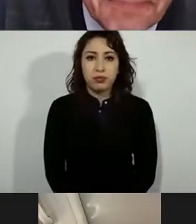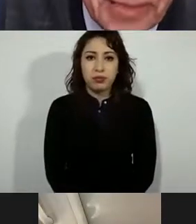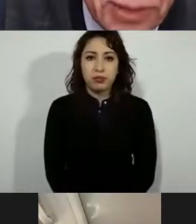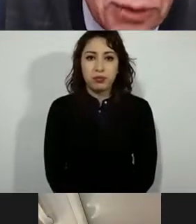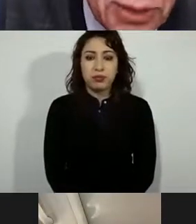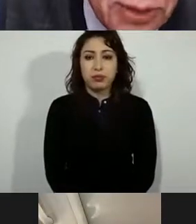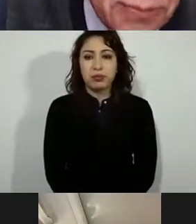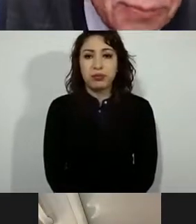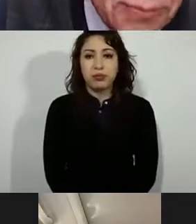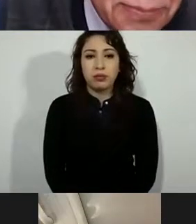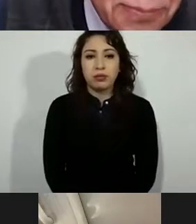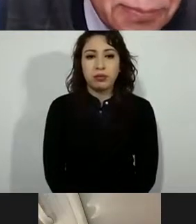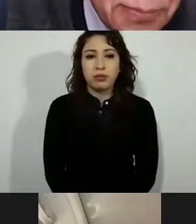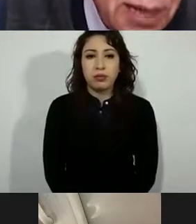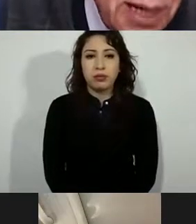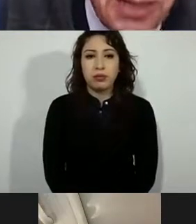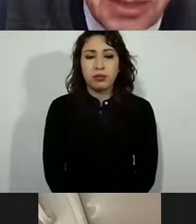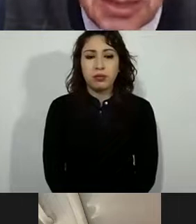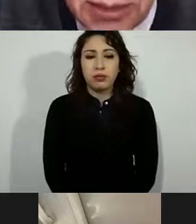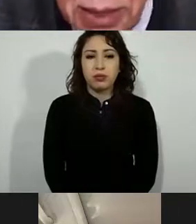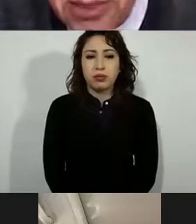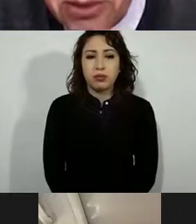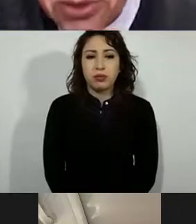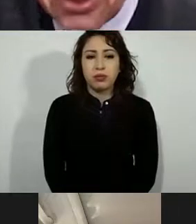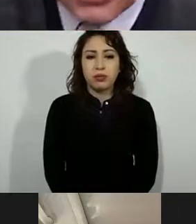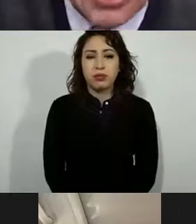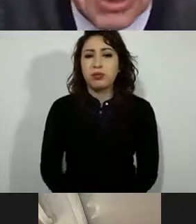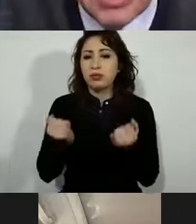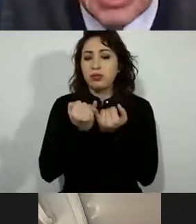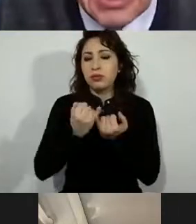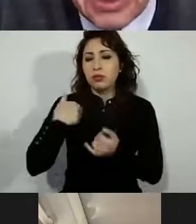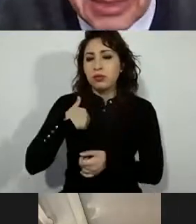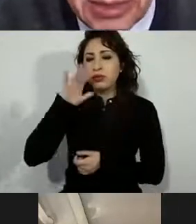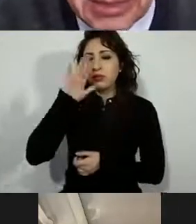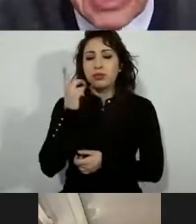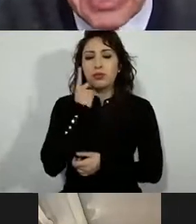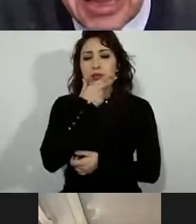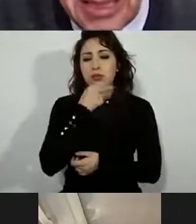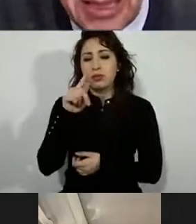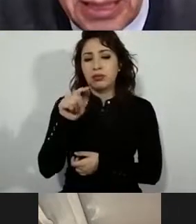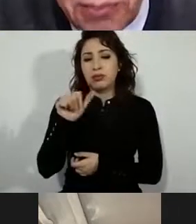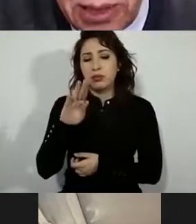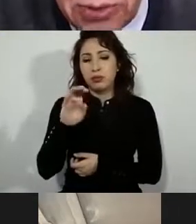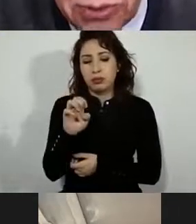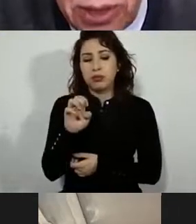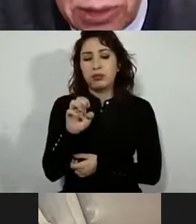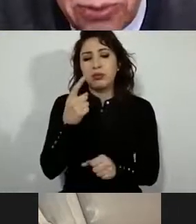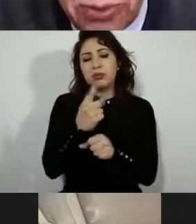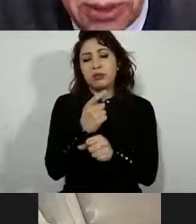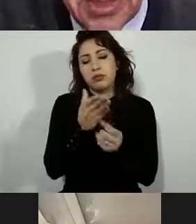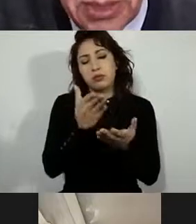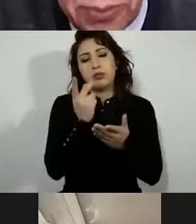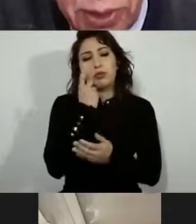Y no me atan a mí, ¿no? Secretario, por favor. Sí, claro, con mucho gusto. Entonces, estaría el diputado